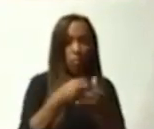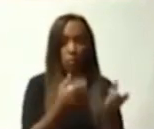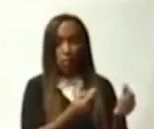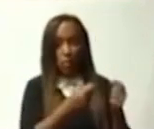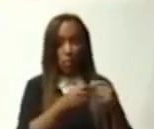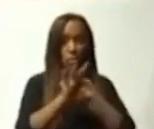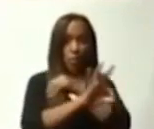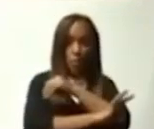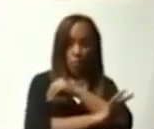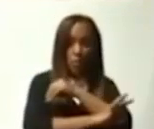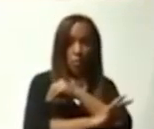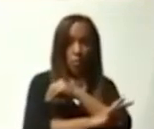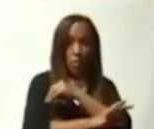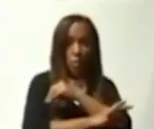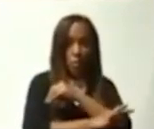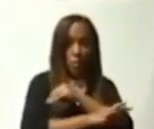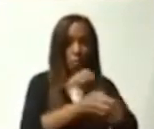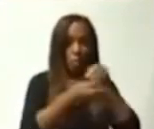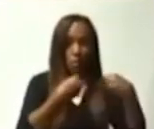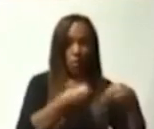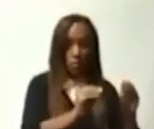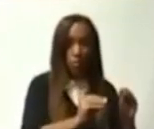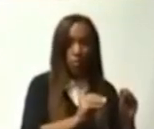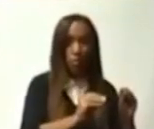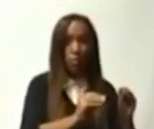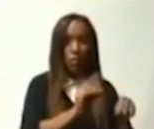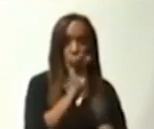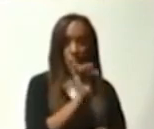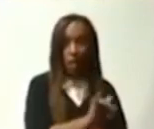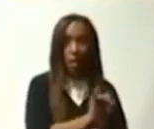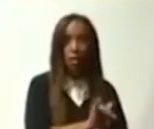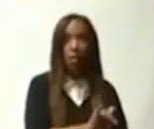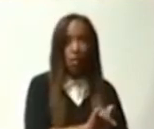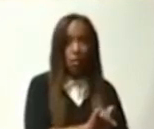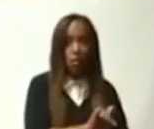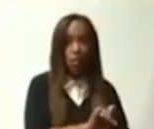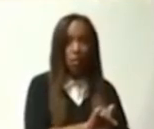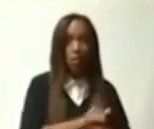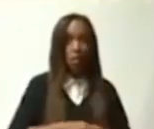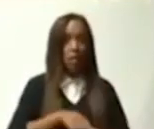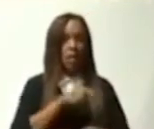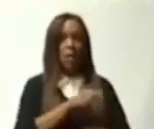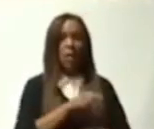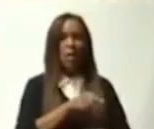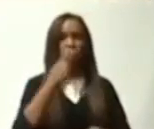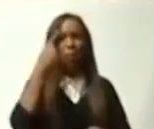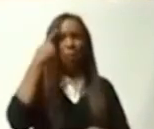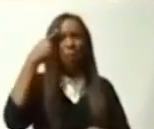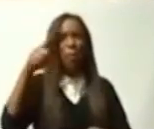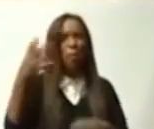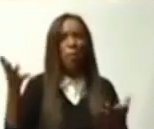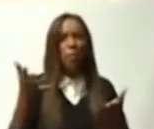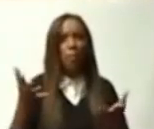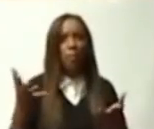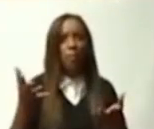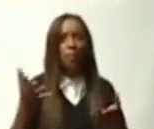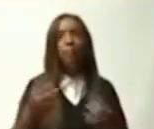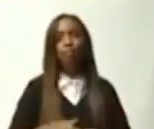promover las candidaturas a nivel nacional del hoy presidente y de sus candidatos